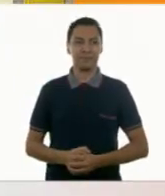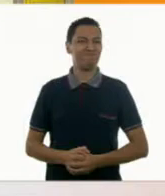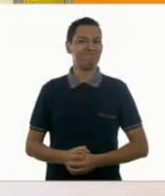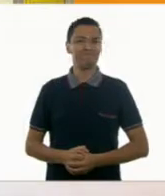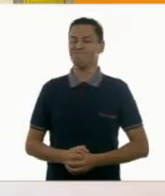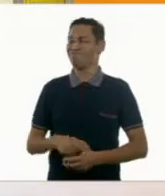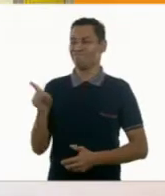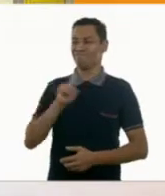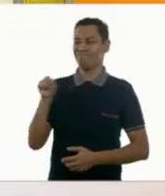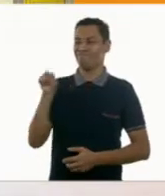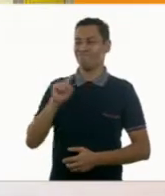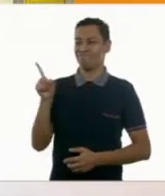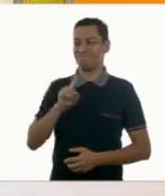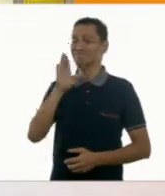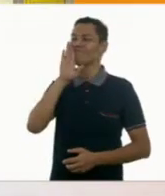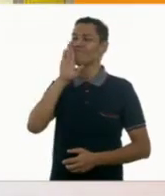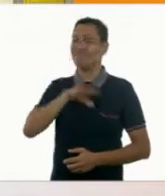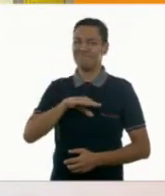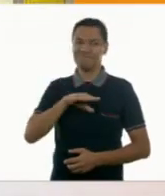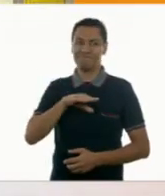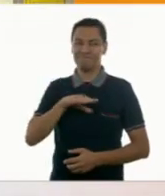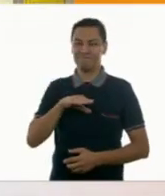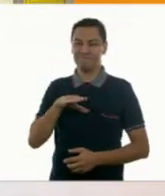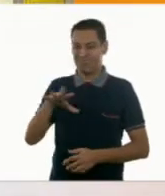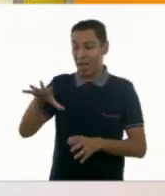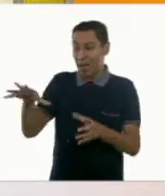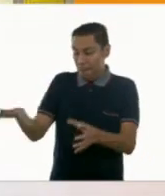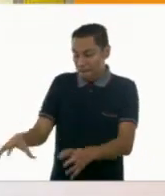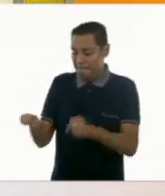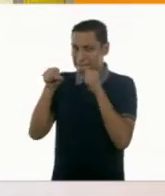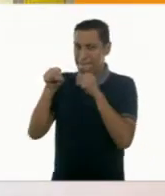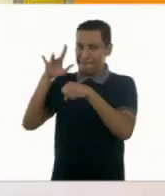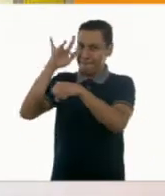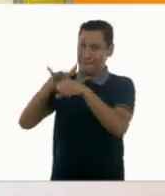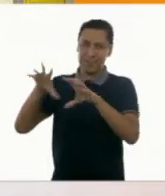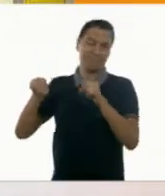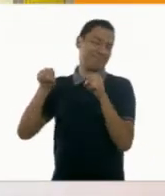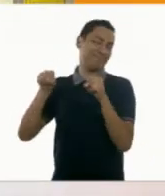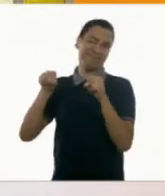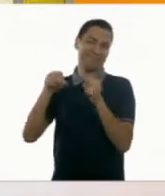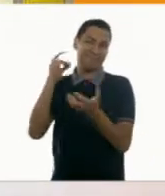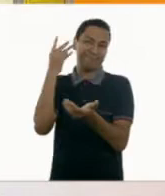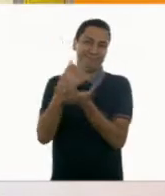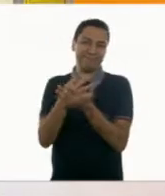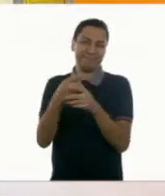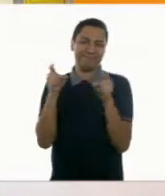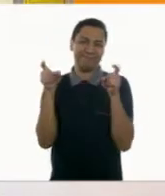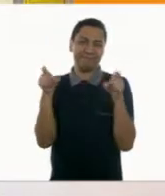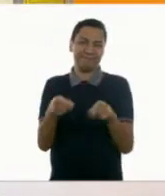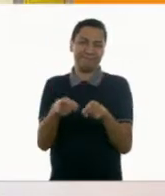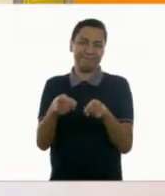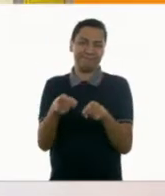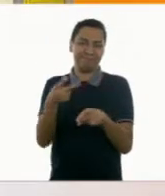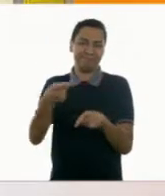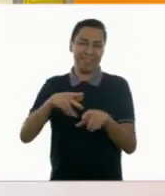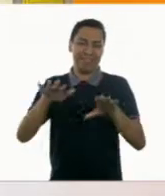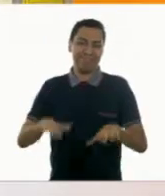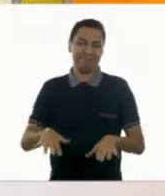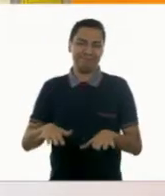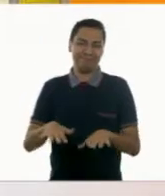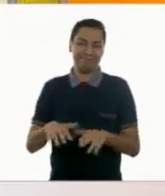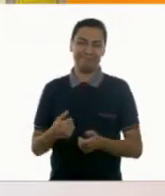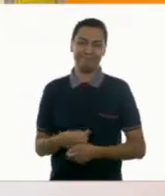No, Ale. ¿Cómo? ¿Por qué la agarraste con las manos? Pues porque ya llegué no, al cesto. No, puedes depositarla sin agarrarla con las manos.